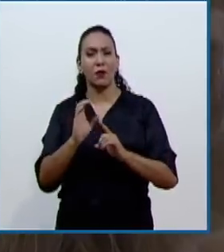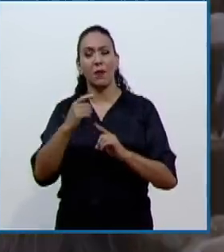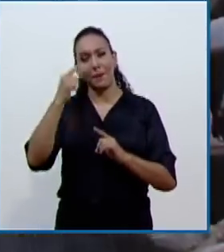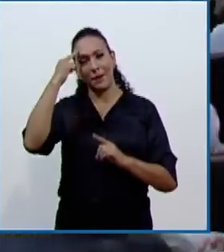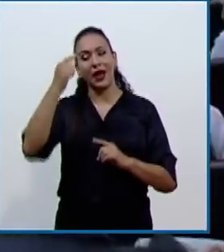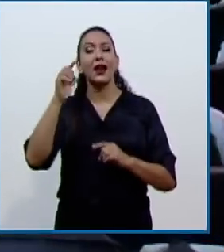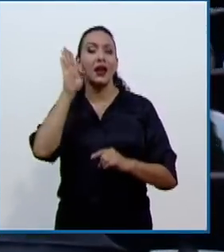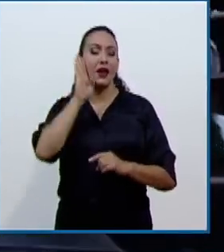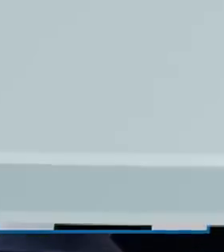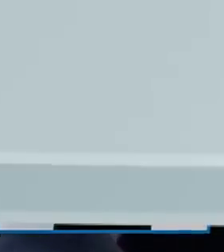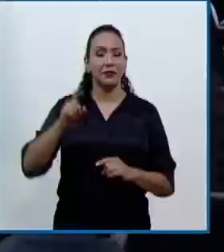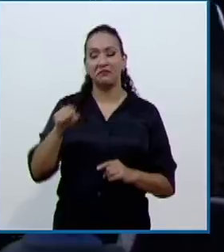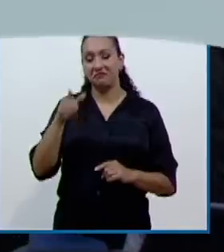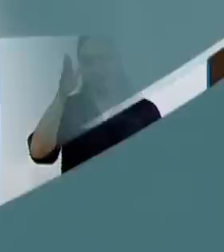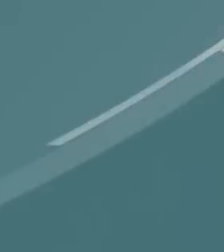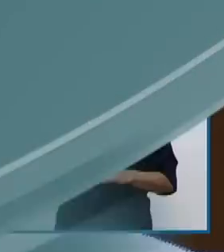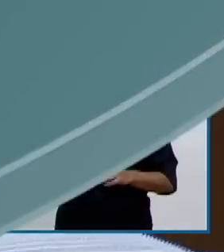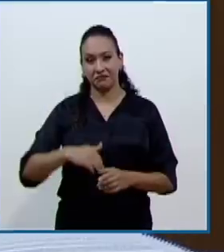Constitucional.